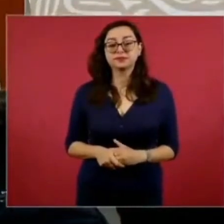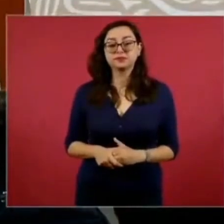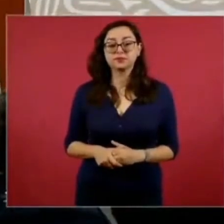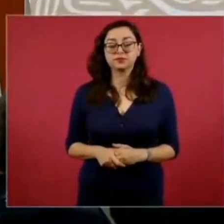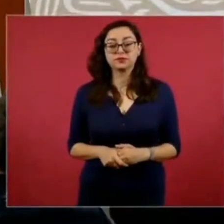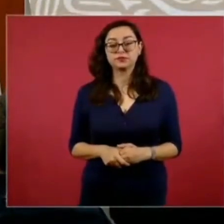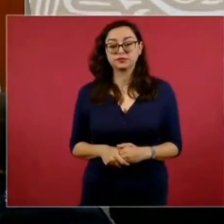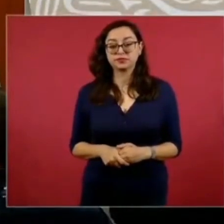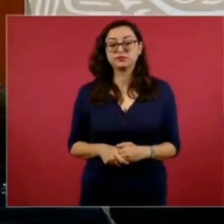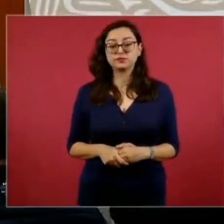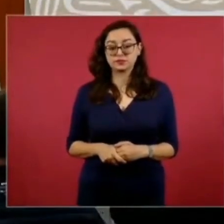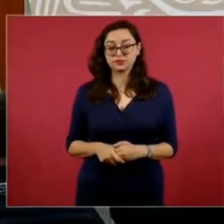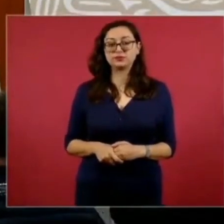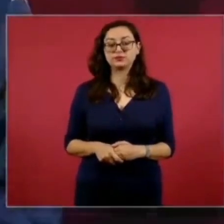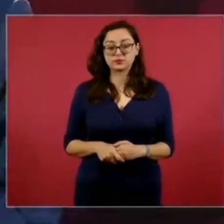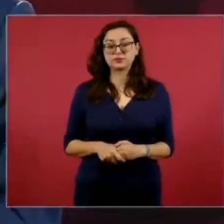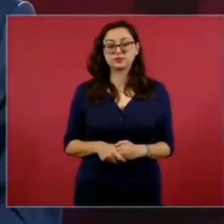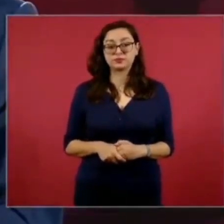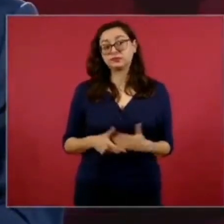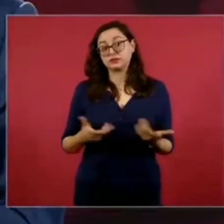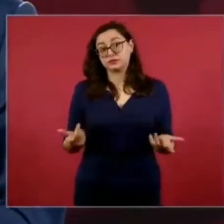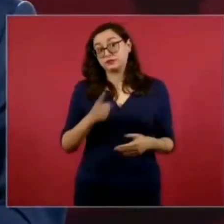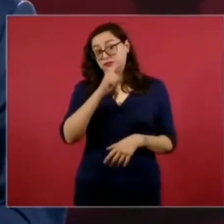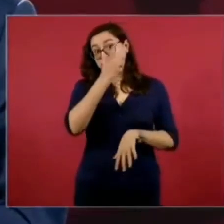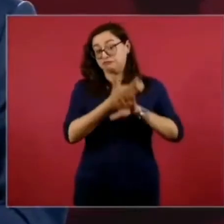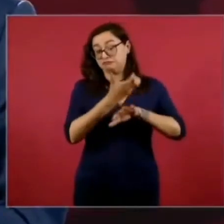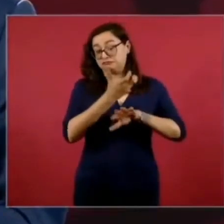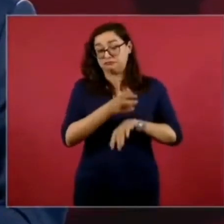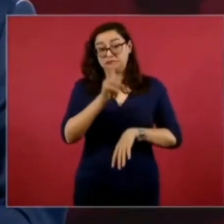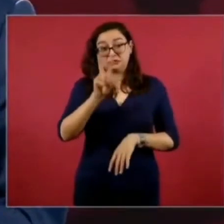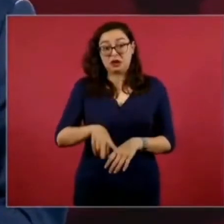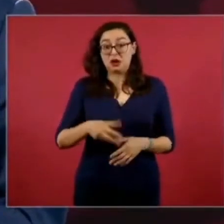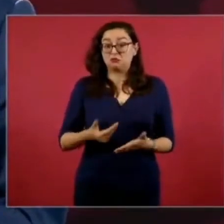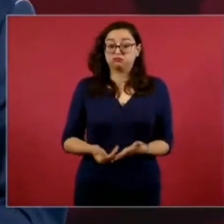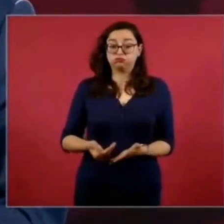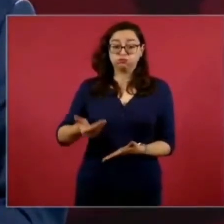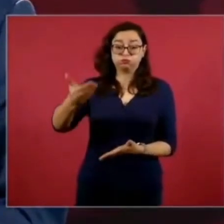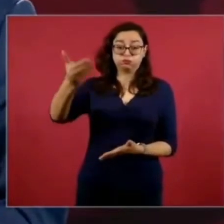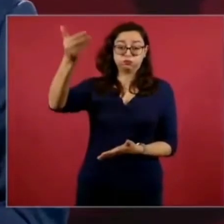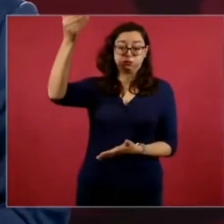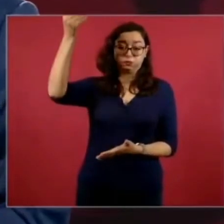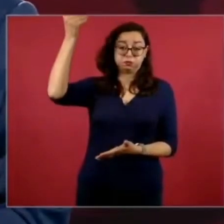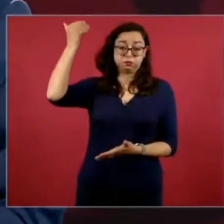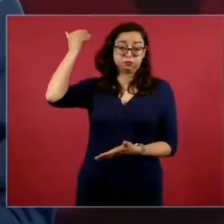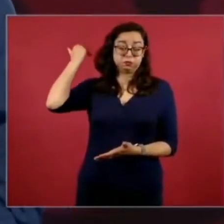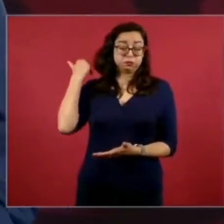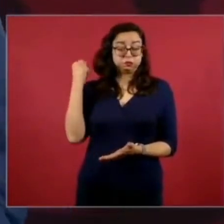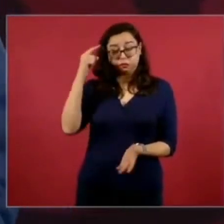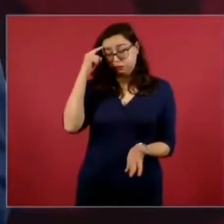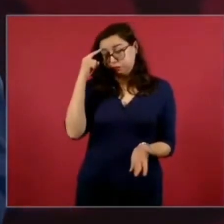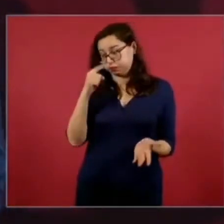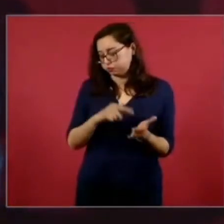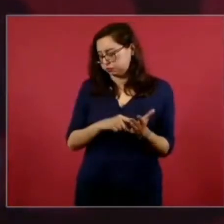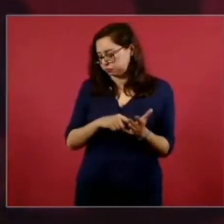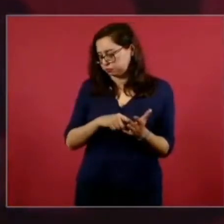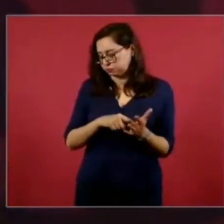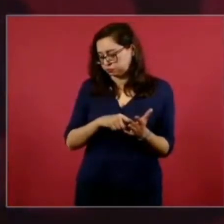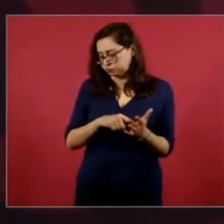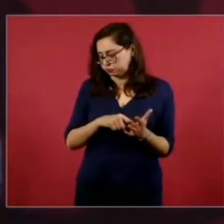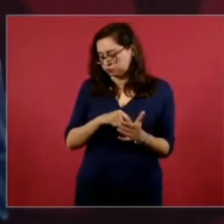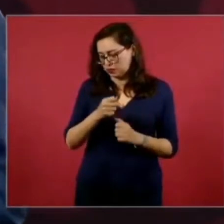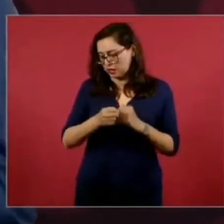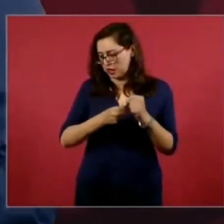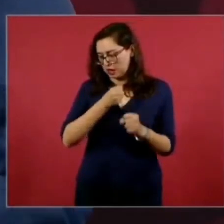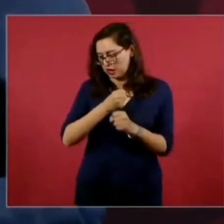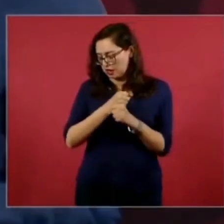los jurados en efecto desde hace mucho tiempo creo que desde la Constitución de